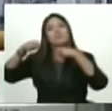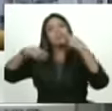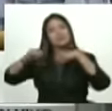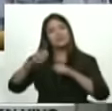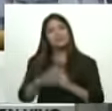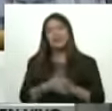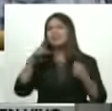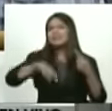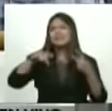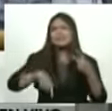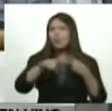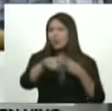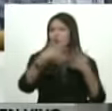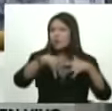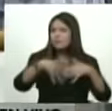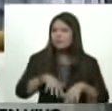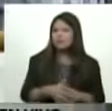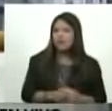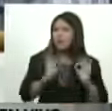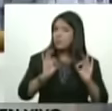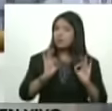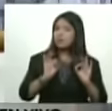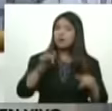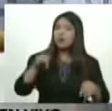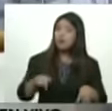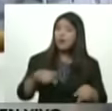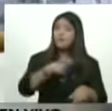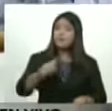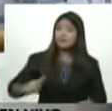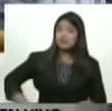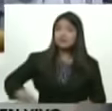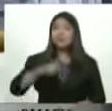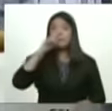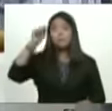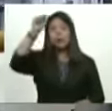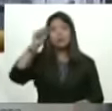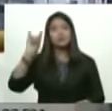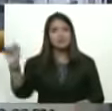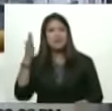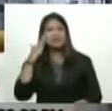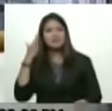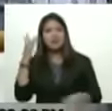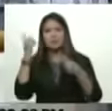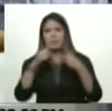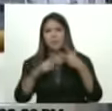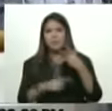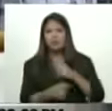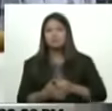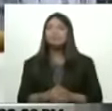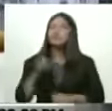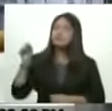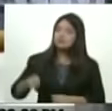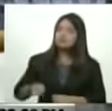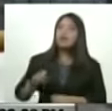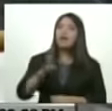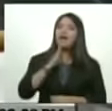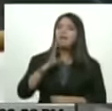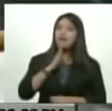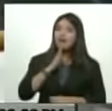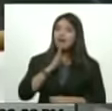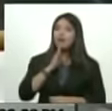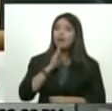las necesidades específicas de su empresa? En este caso ya el presidente de la República está al tanto. Sí, a través de la gente de Bancoex es una